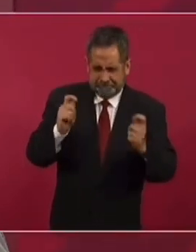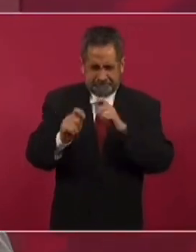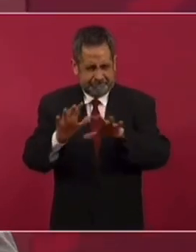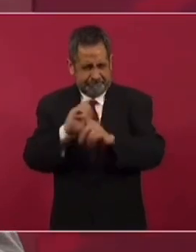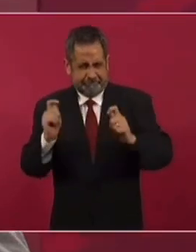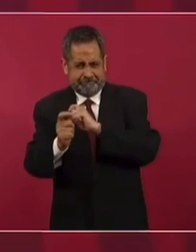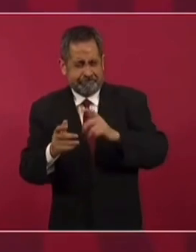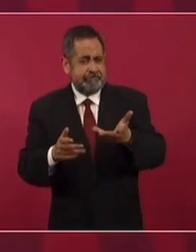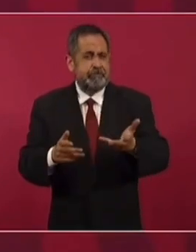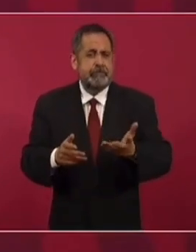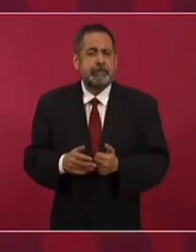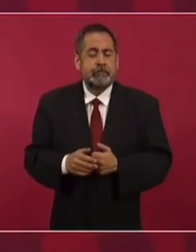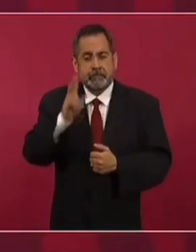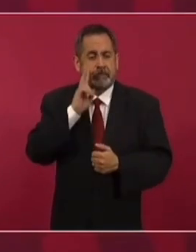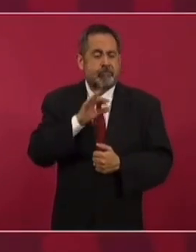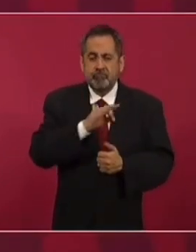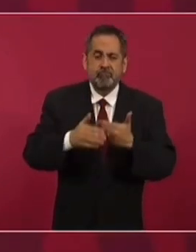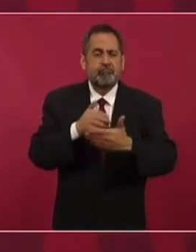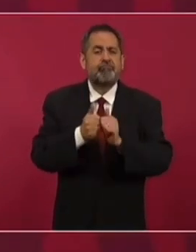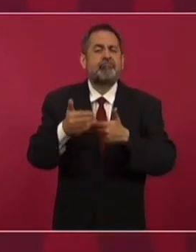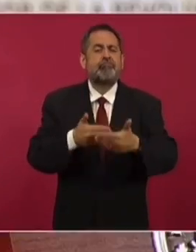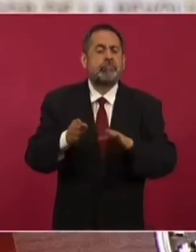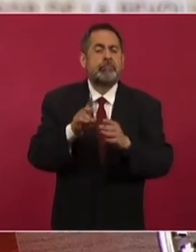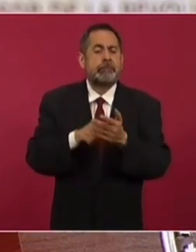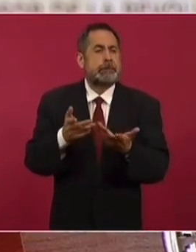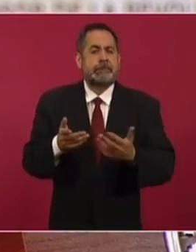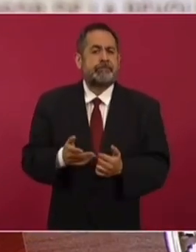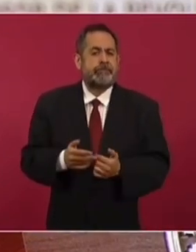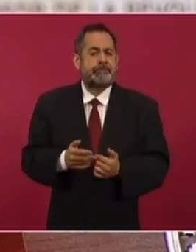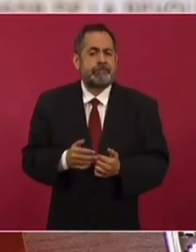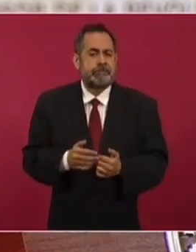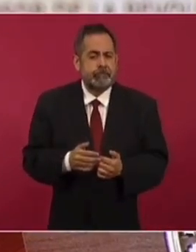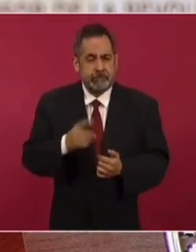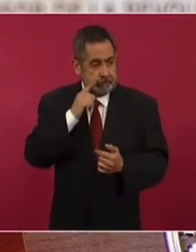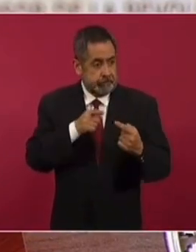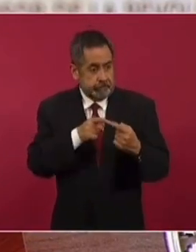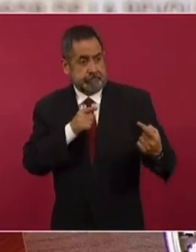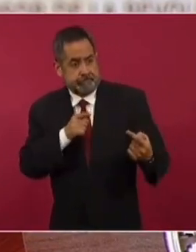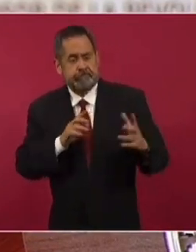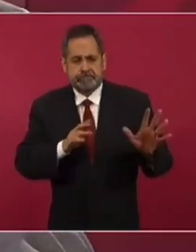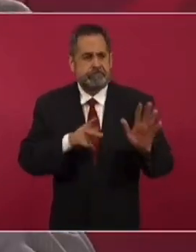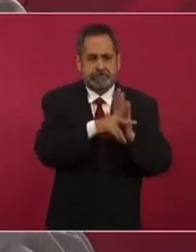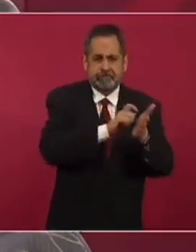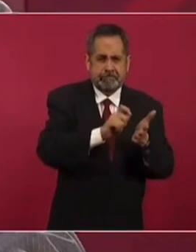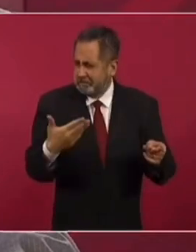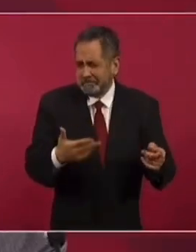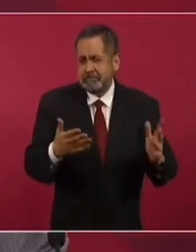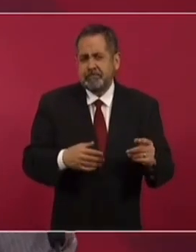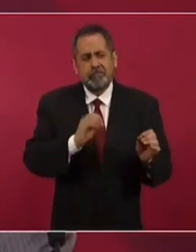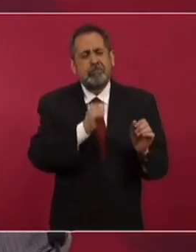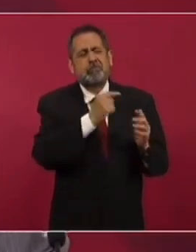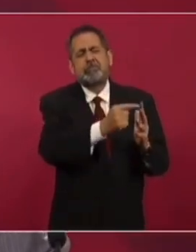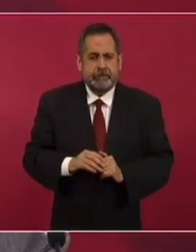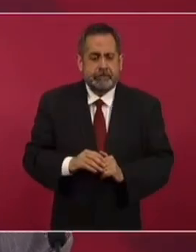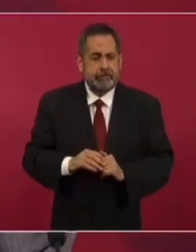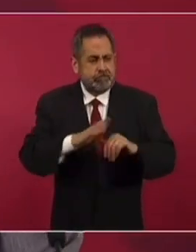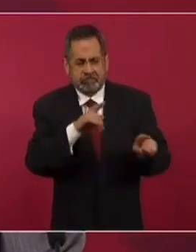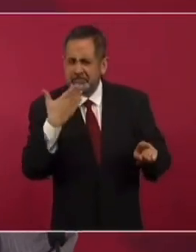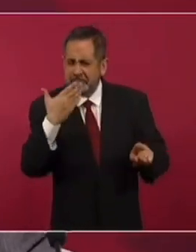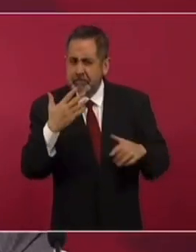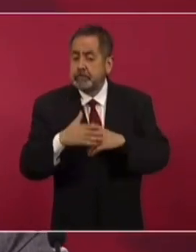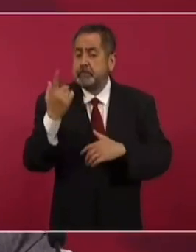transformación que podamos tener como adversarios a periodistas como Loret u otros.